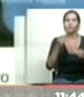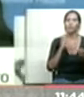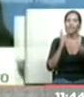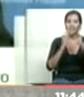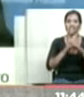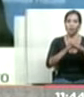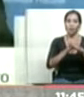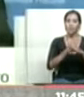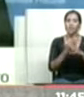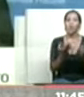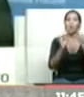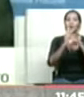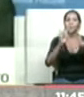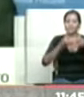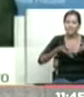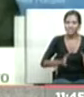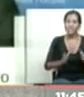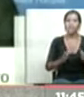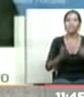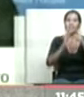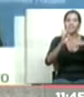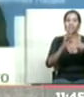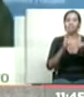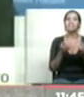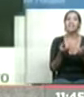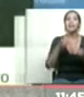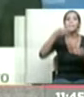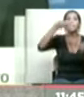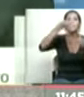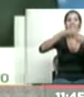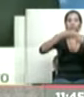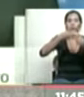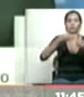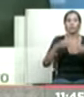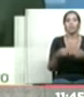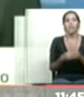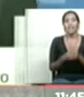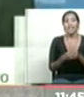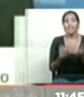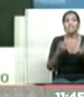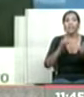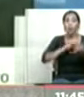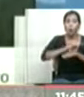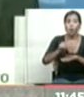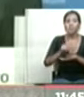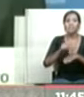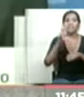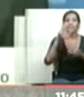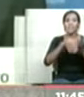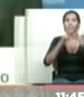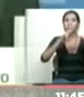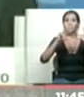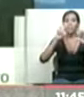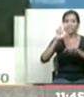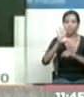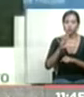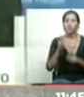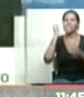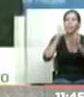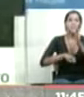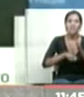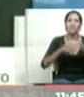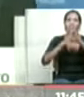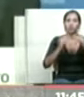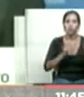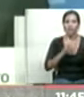impactar una moneda naciente, digital, virtual, el petro. Orden Ejecutiva 3.835. Se prohíben toda clase de transacciones